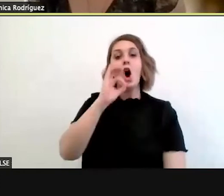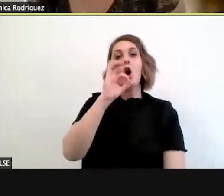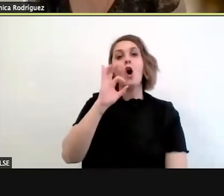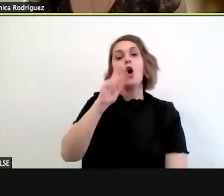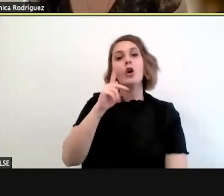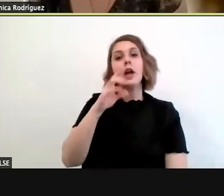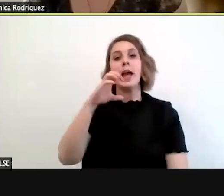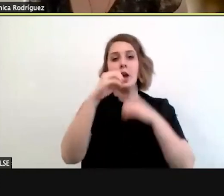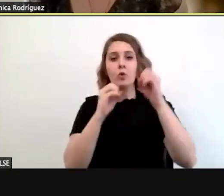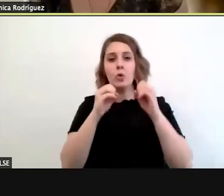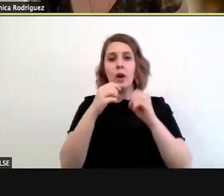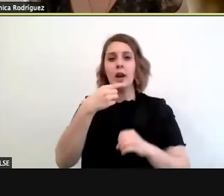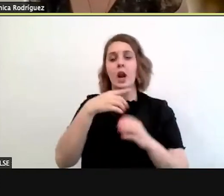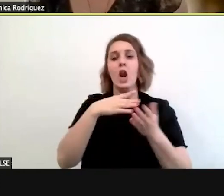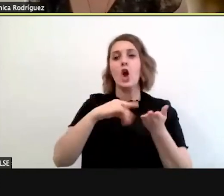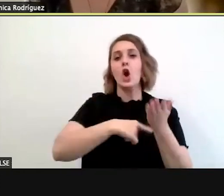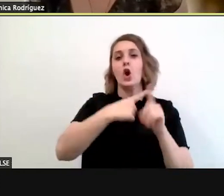Tu glucosa es de